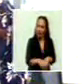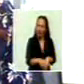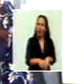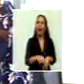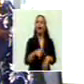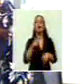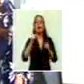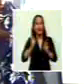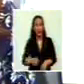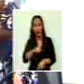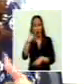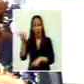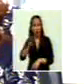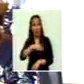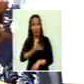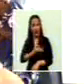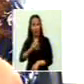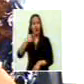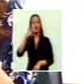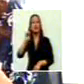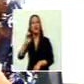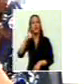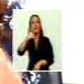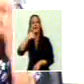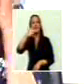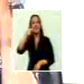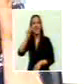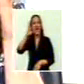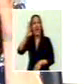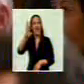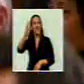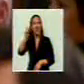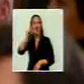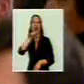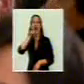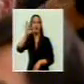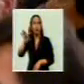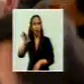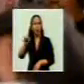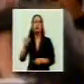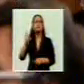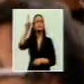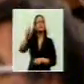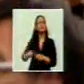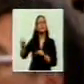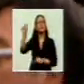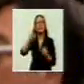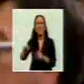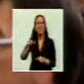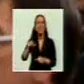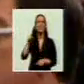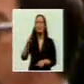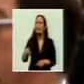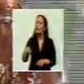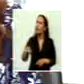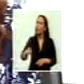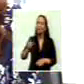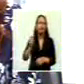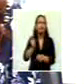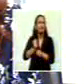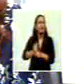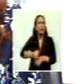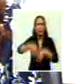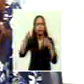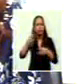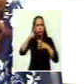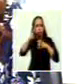Sábato, que es para aquel científico que ha tenido una importancia, una relevancia en sus